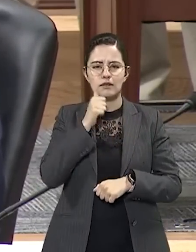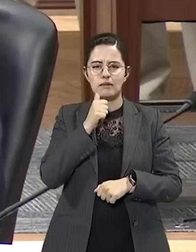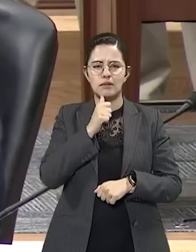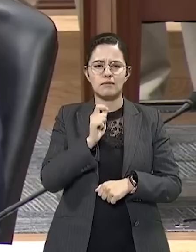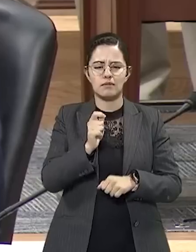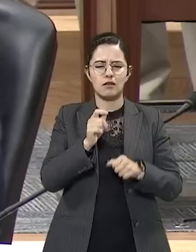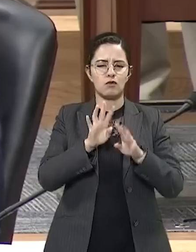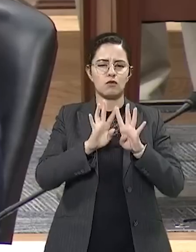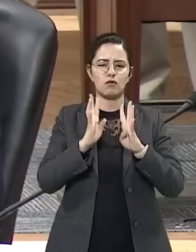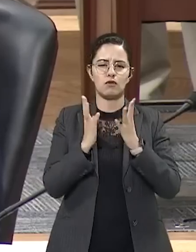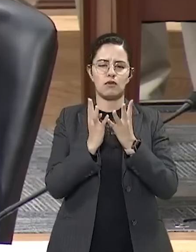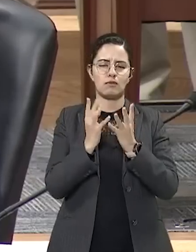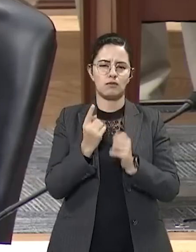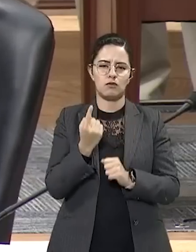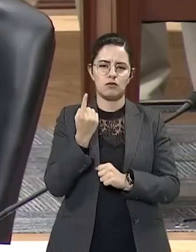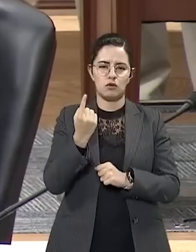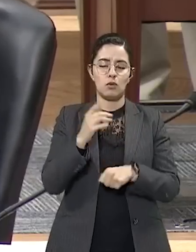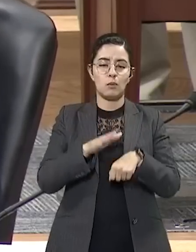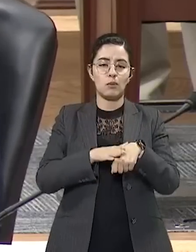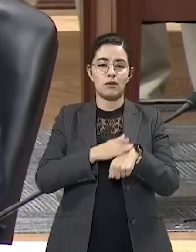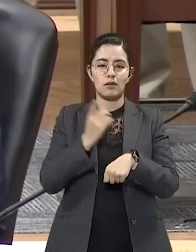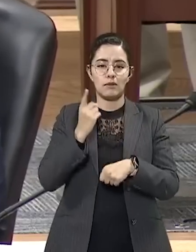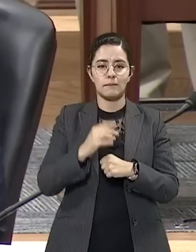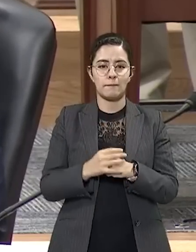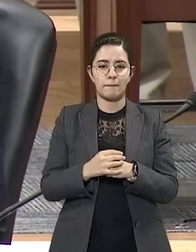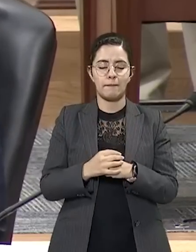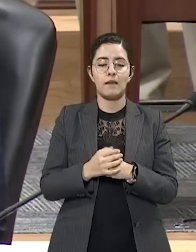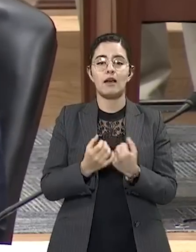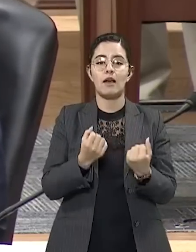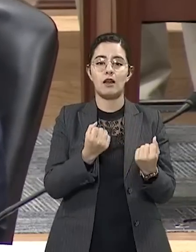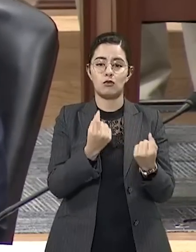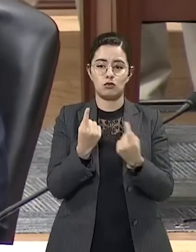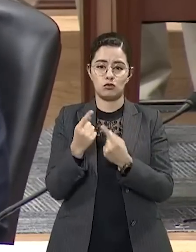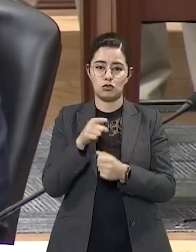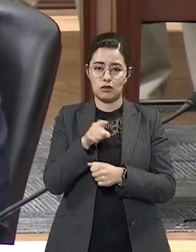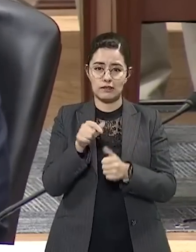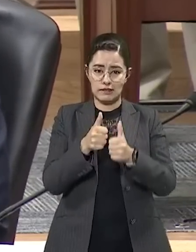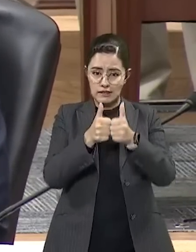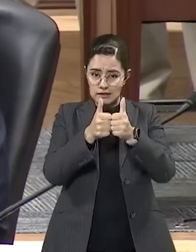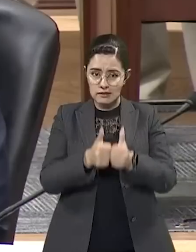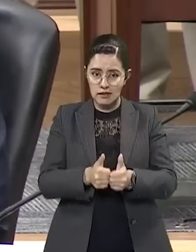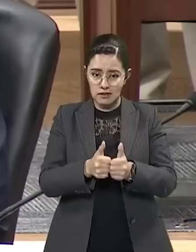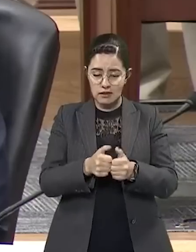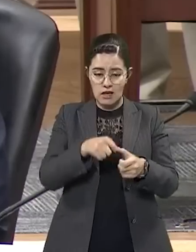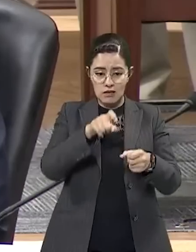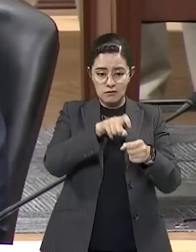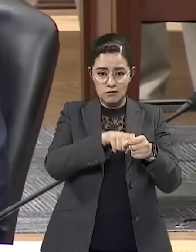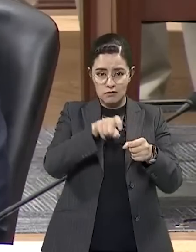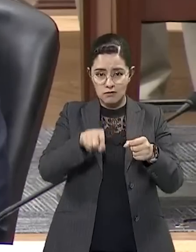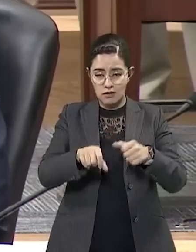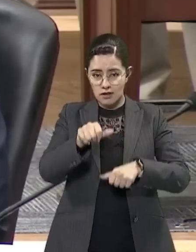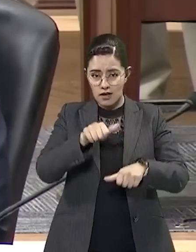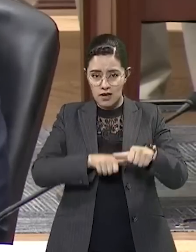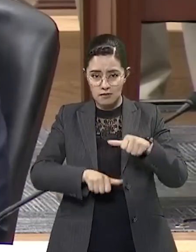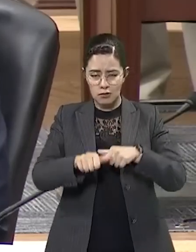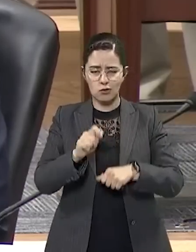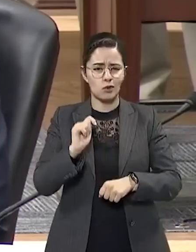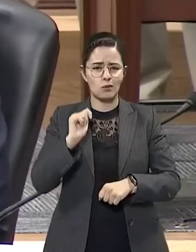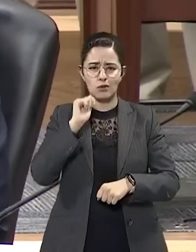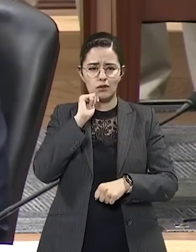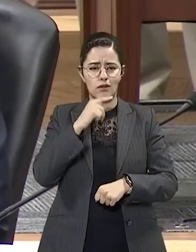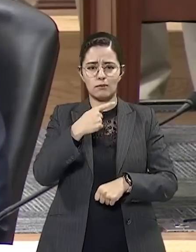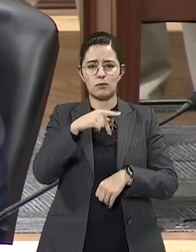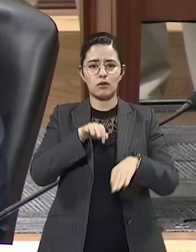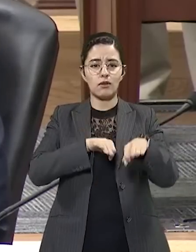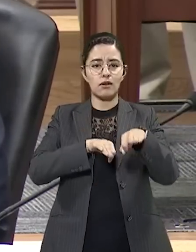porque al margen de al margen de quienes nos encontremos aquí el espíritu que ha animado sus trabajos se ha